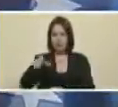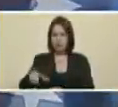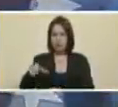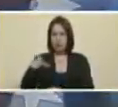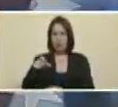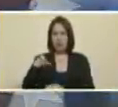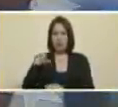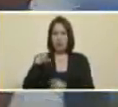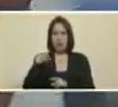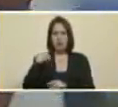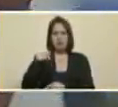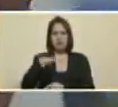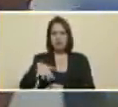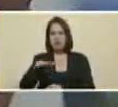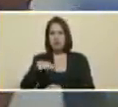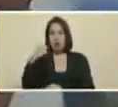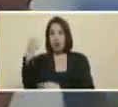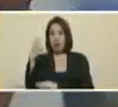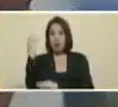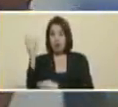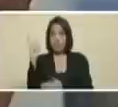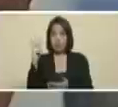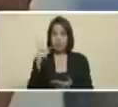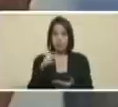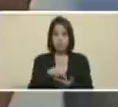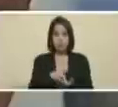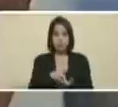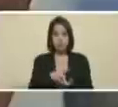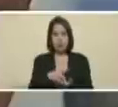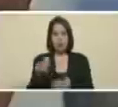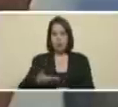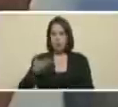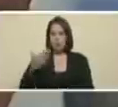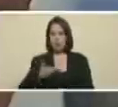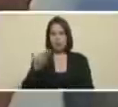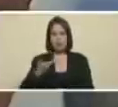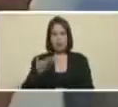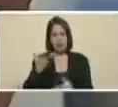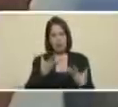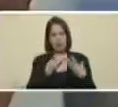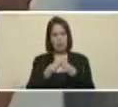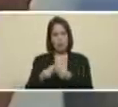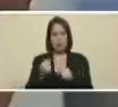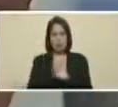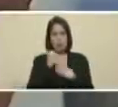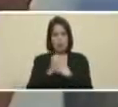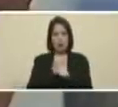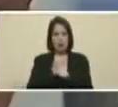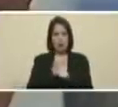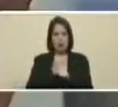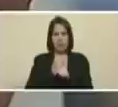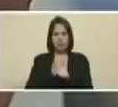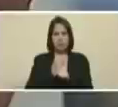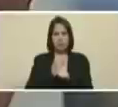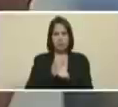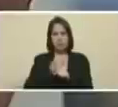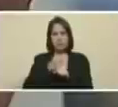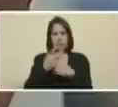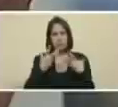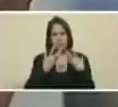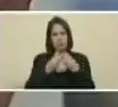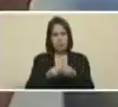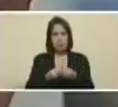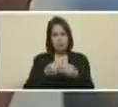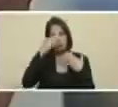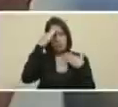encuentran presentes en este importante evento. Quienes ejercieron funciones diplomáticas en la nación neogranadina también saludan